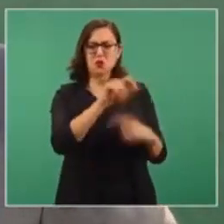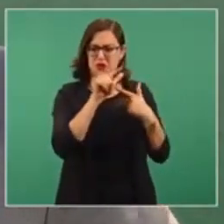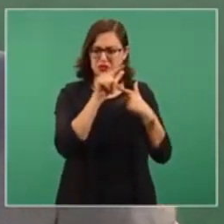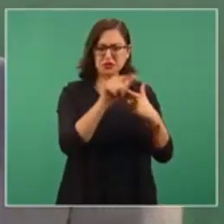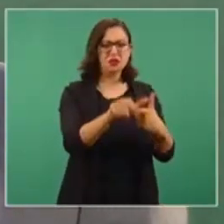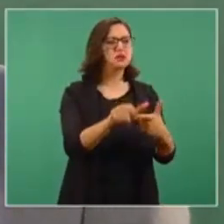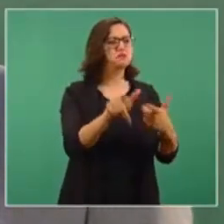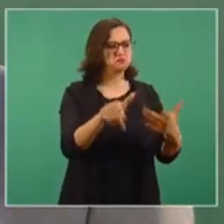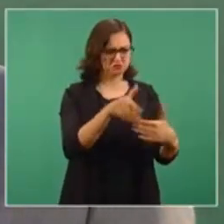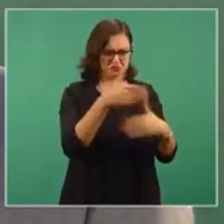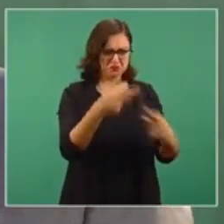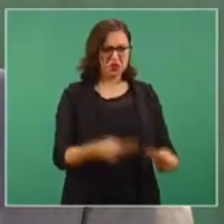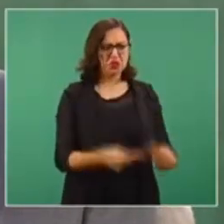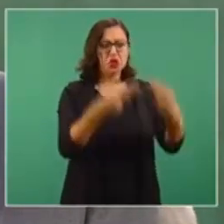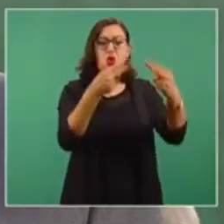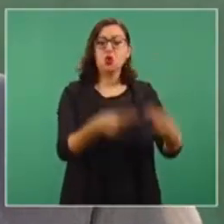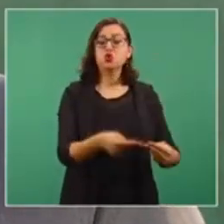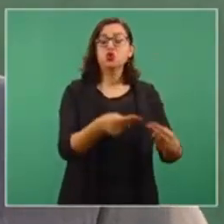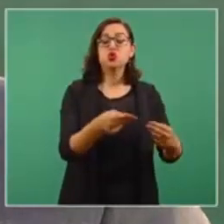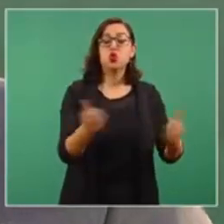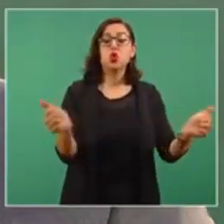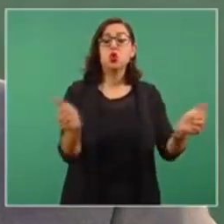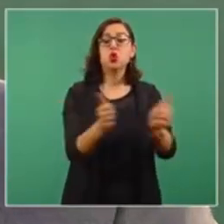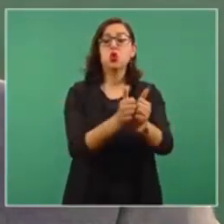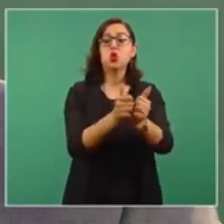ganancias razonables.